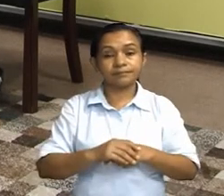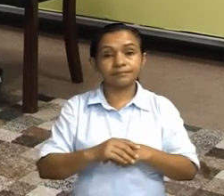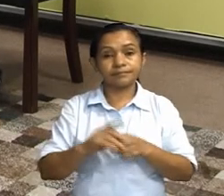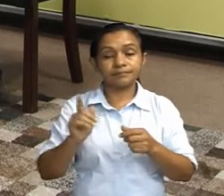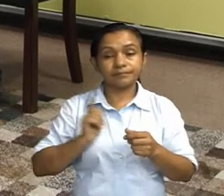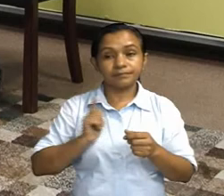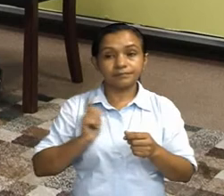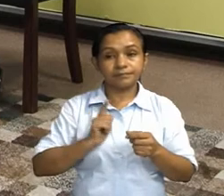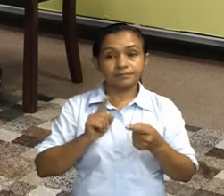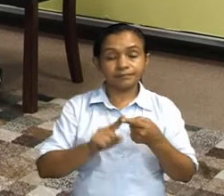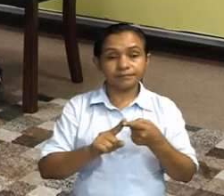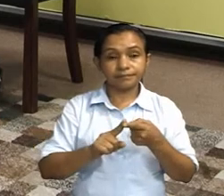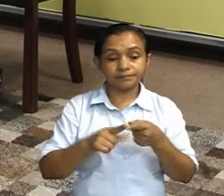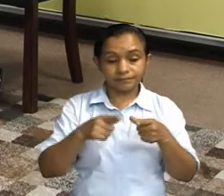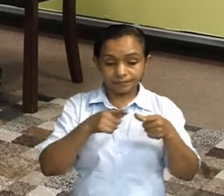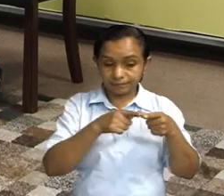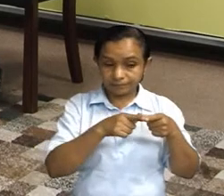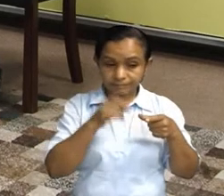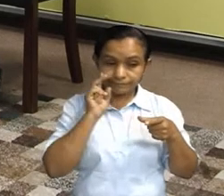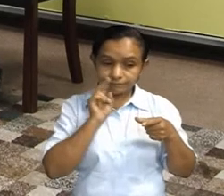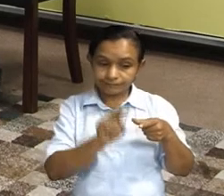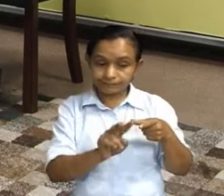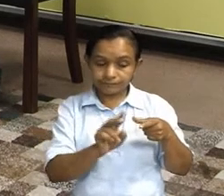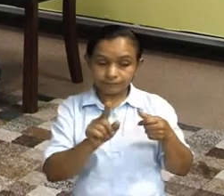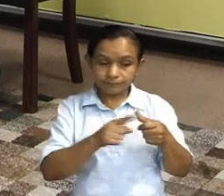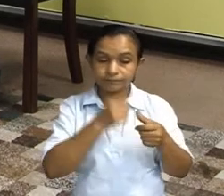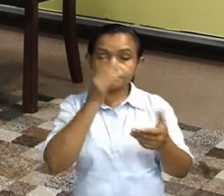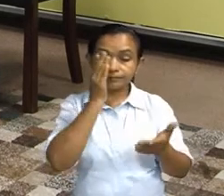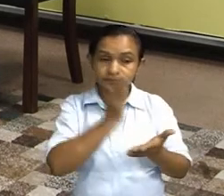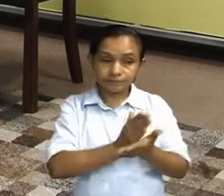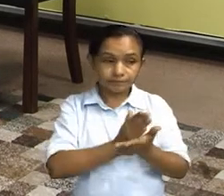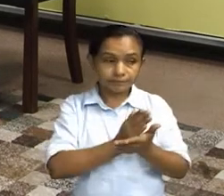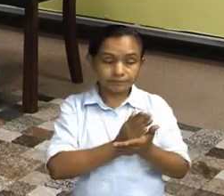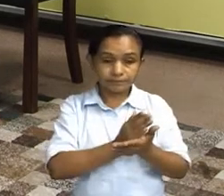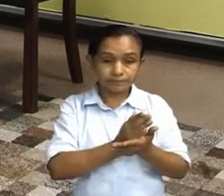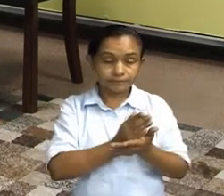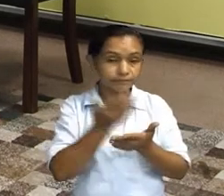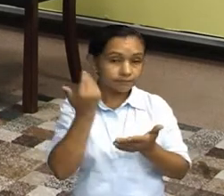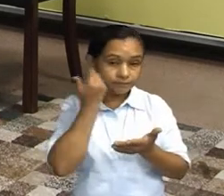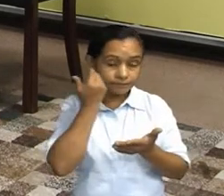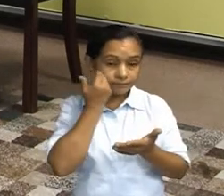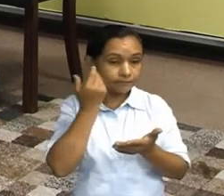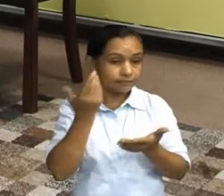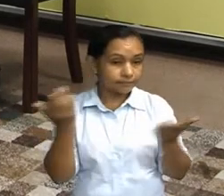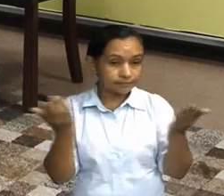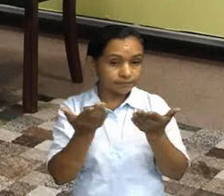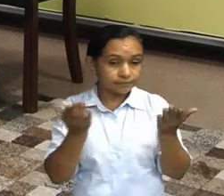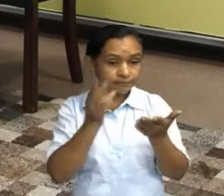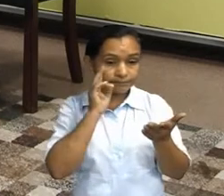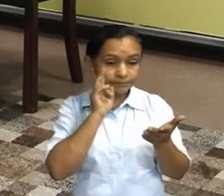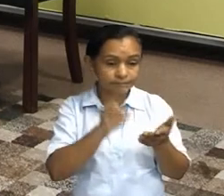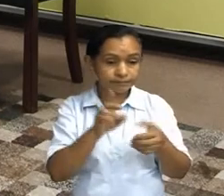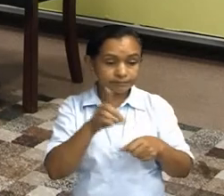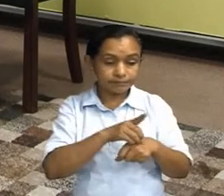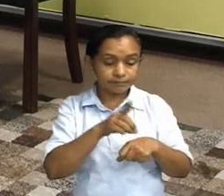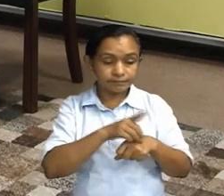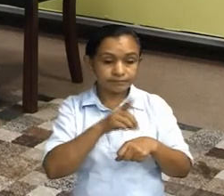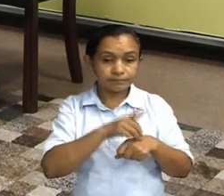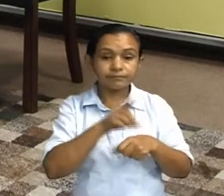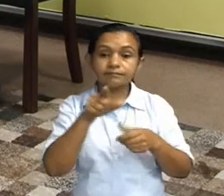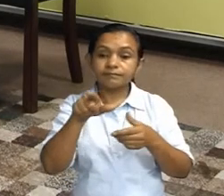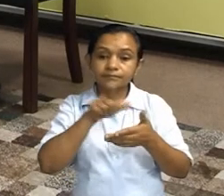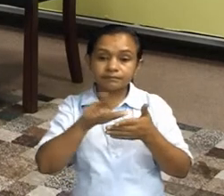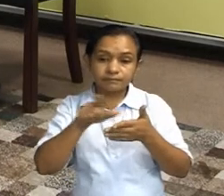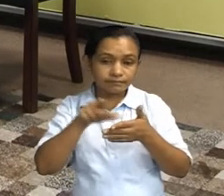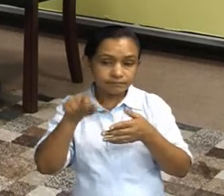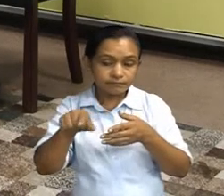niña que está con vulvovaginitis, es la primera vez, no es la primera vez que le está ocasionando, cómo observa el médico, las medidas higiénicas en